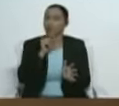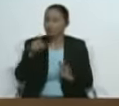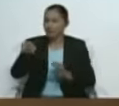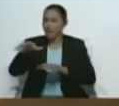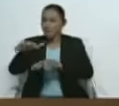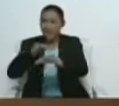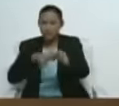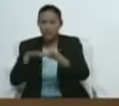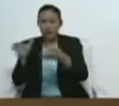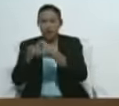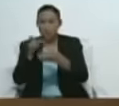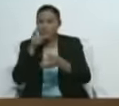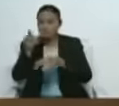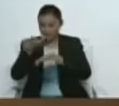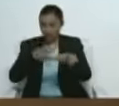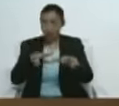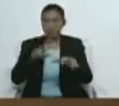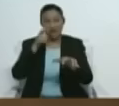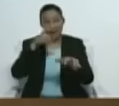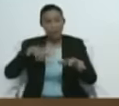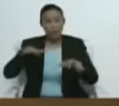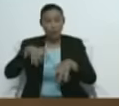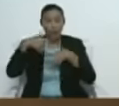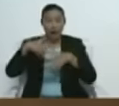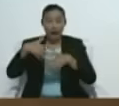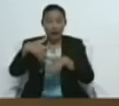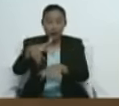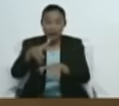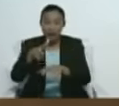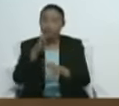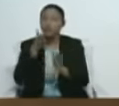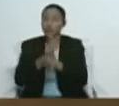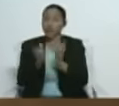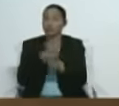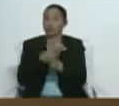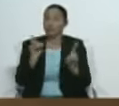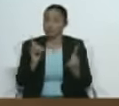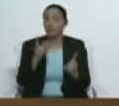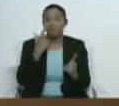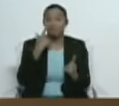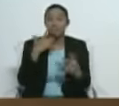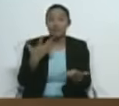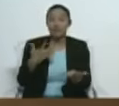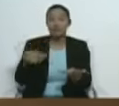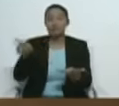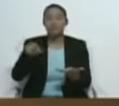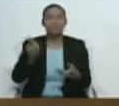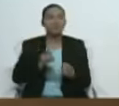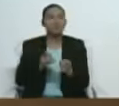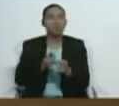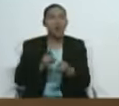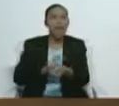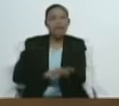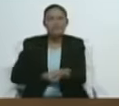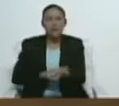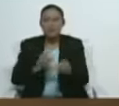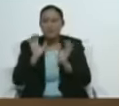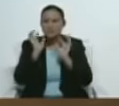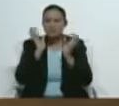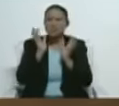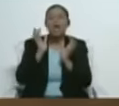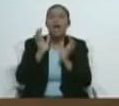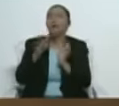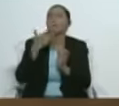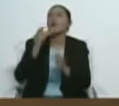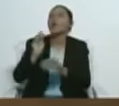suficiente para organizarla de manera democrática y buscan apoyo vean la desesperación siempre de la comunidad internacional